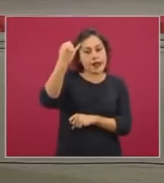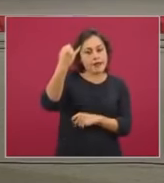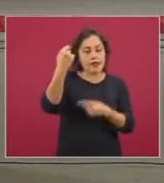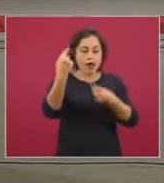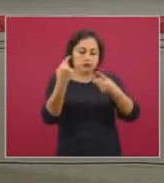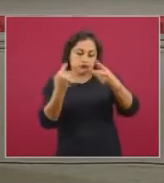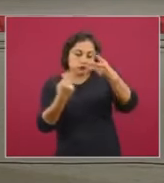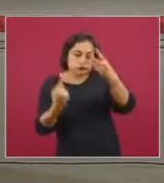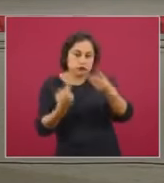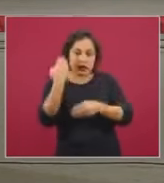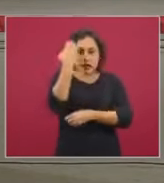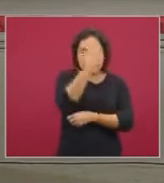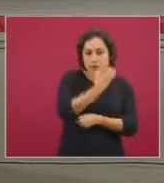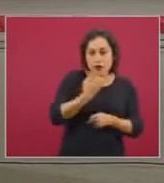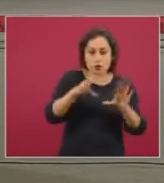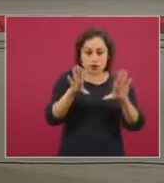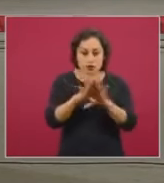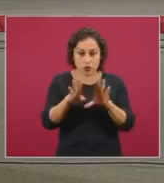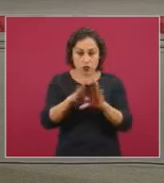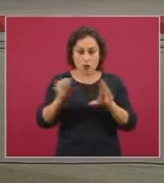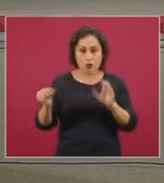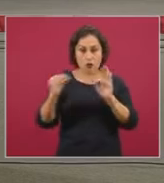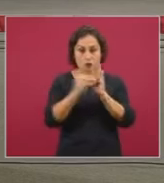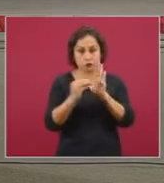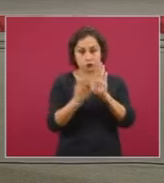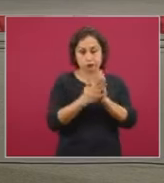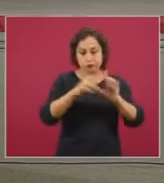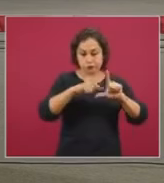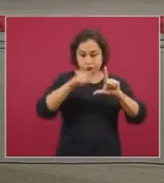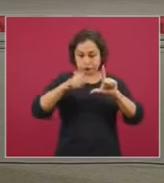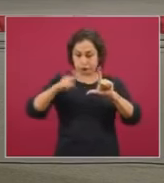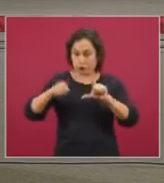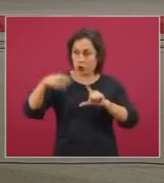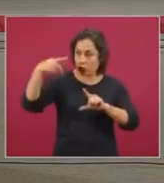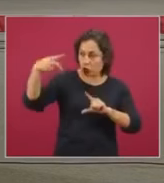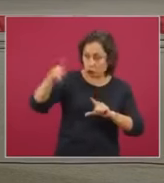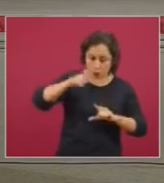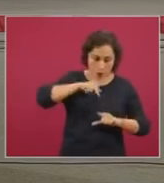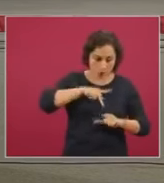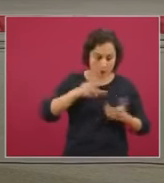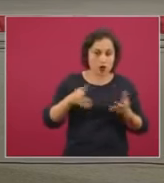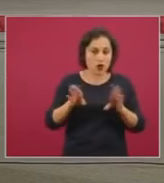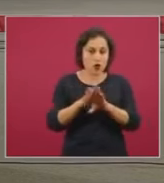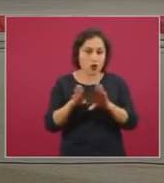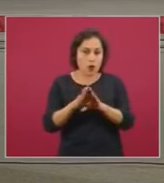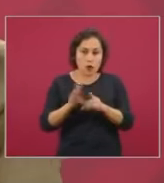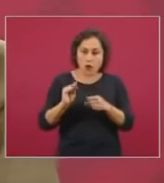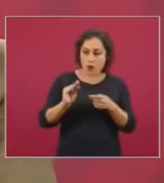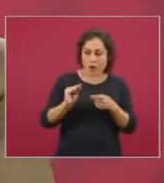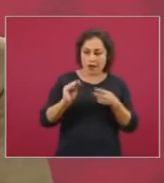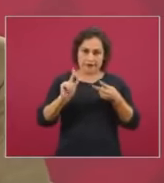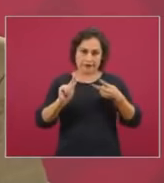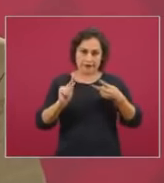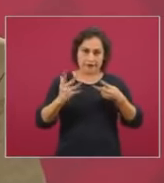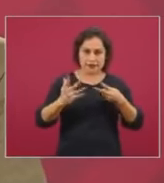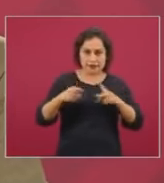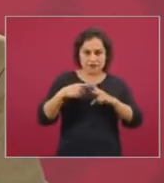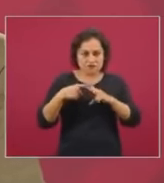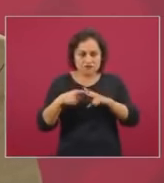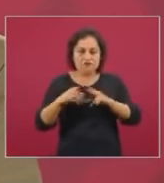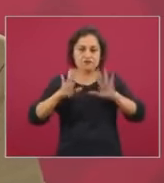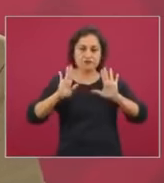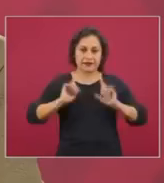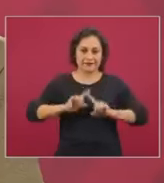de análisis, cómo haces la curva epidémica para saber, es el percentil 90, es el percentil 75. Entonces,